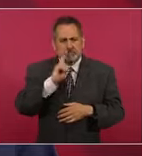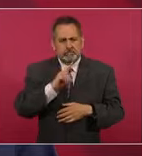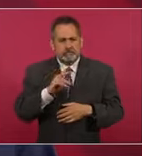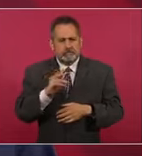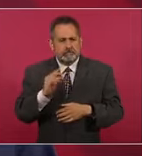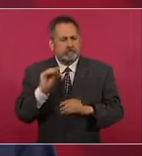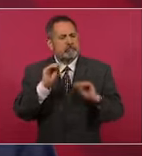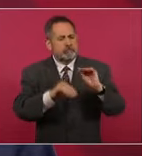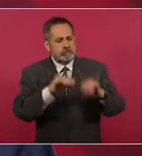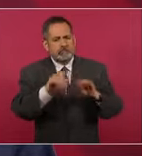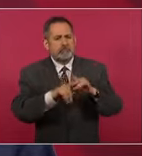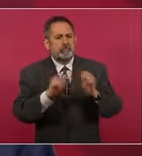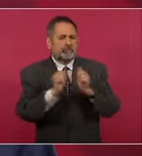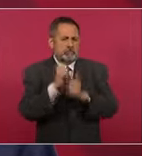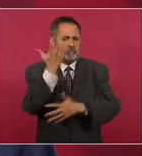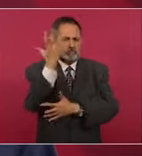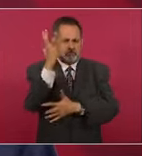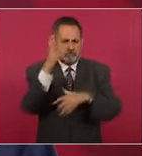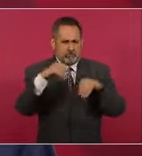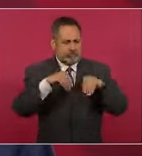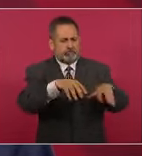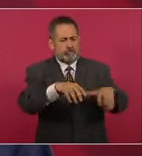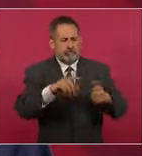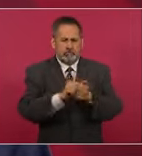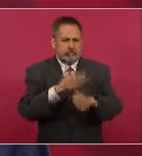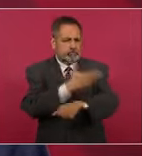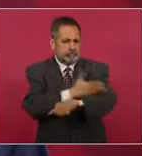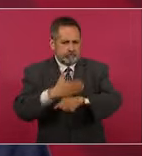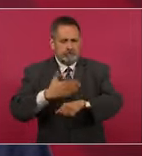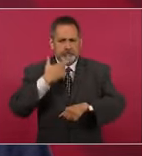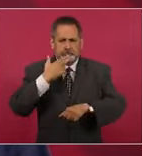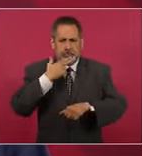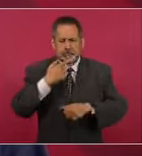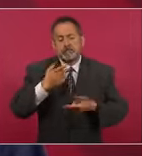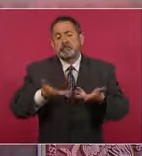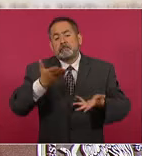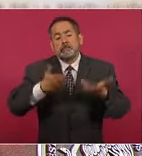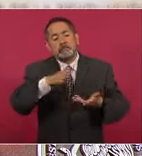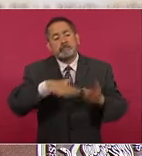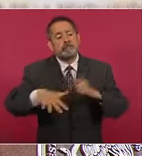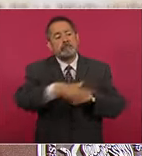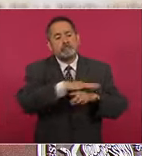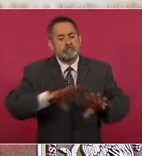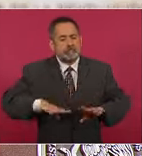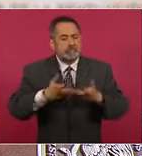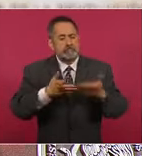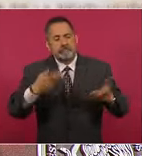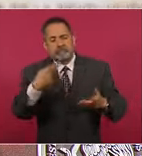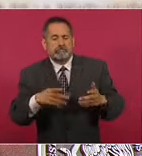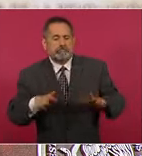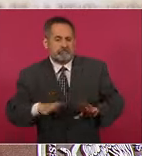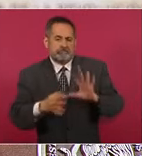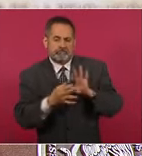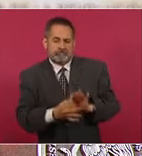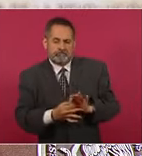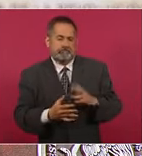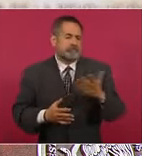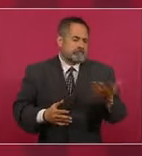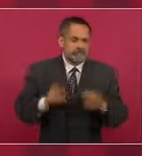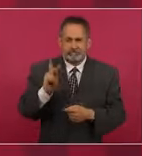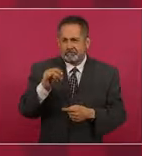intercalar ya árboles maderables de acuerdo a la región, que allá deben de ser